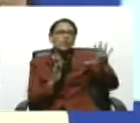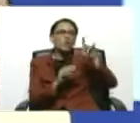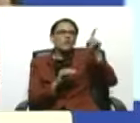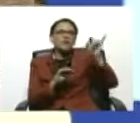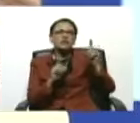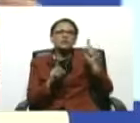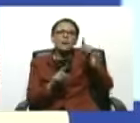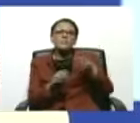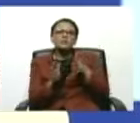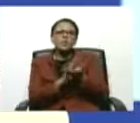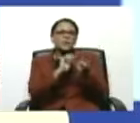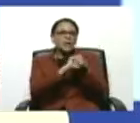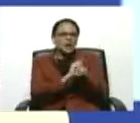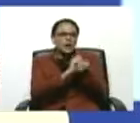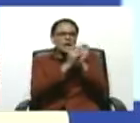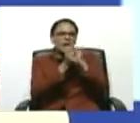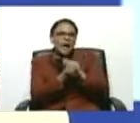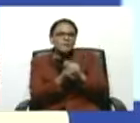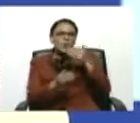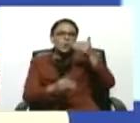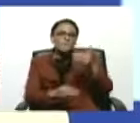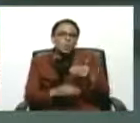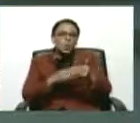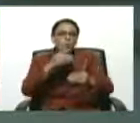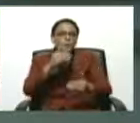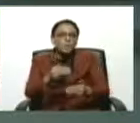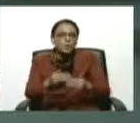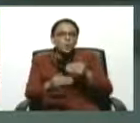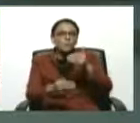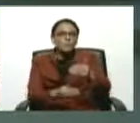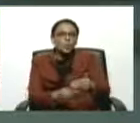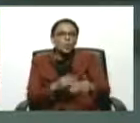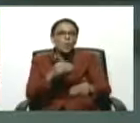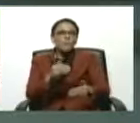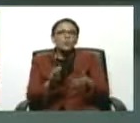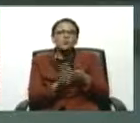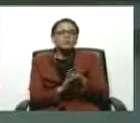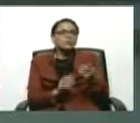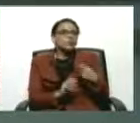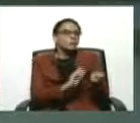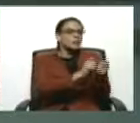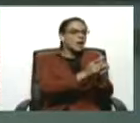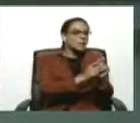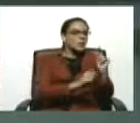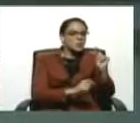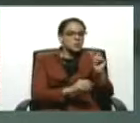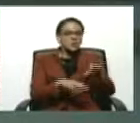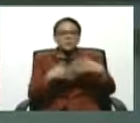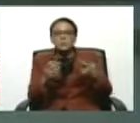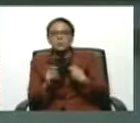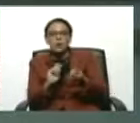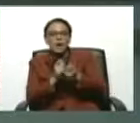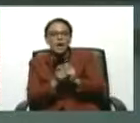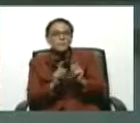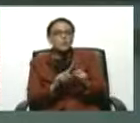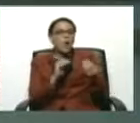cambio gradual Es decir una un cambio de doble